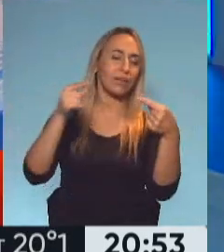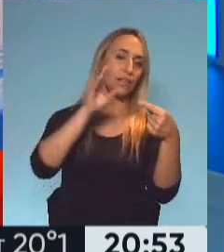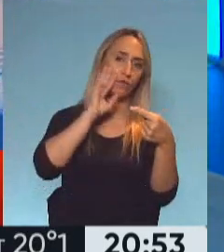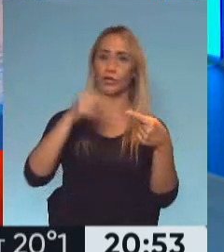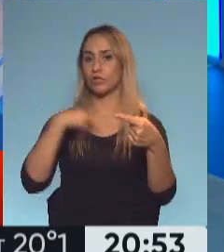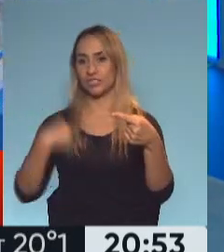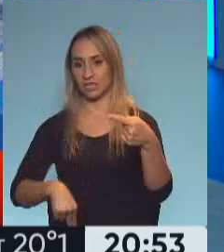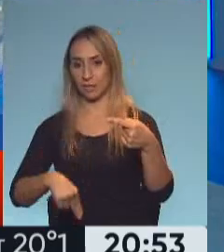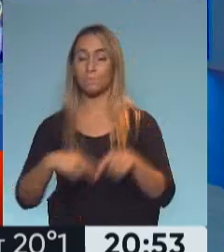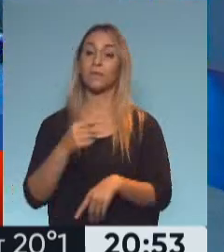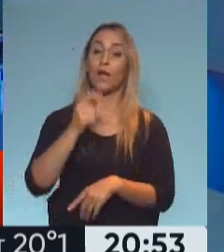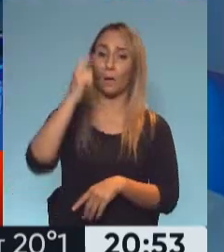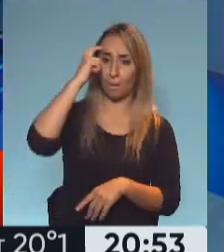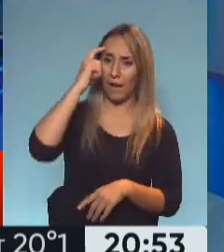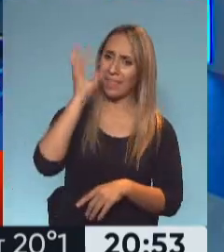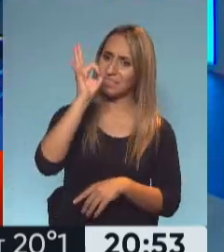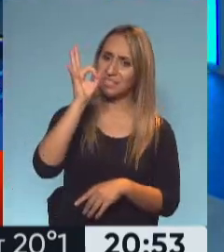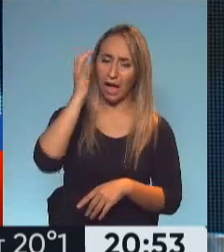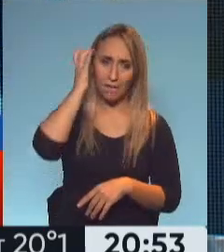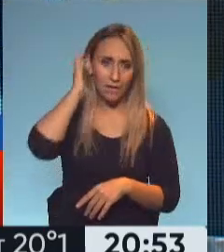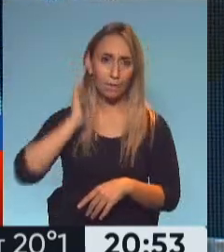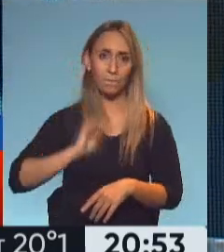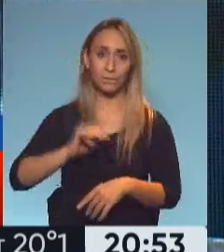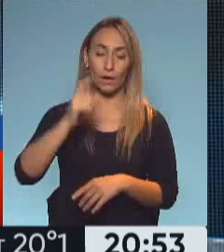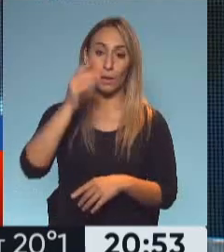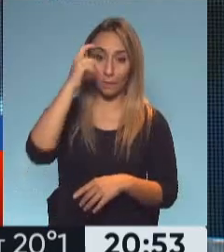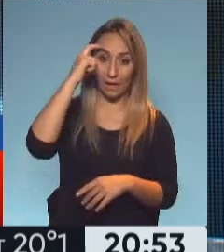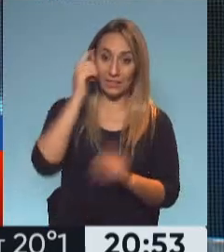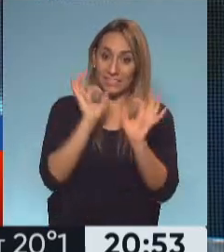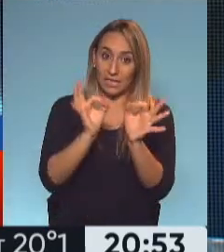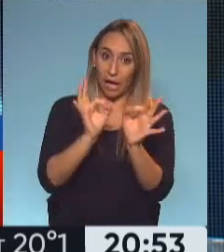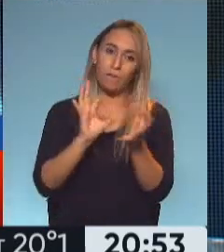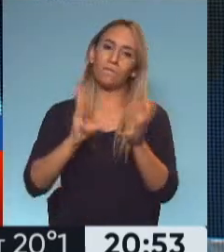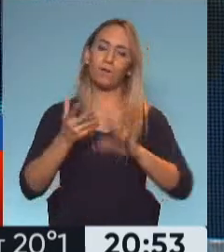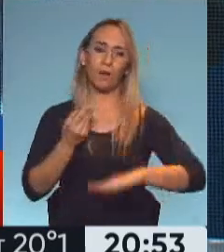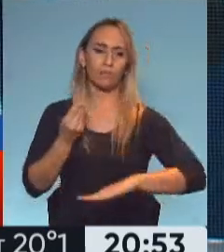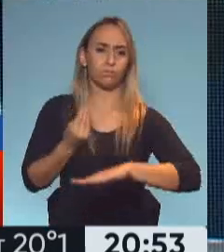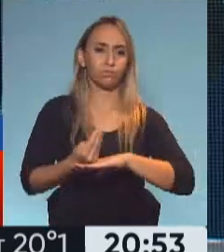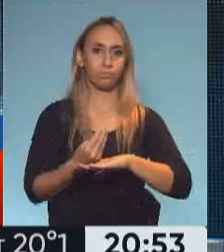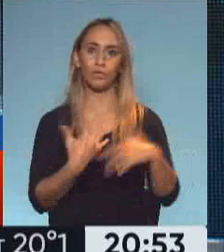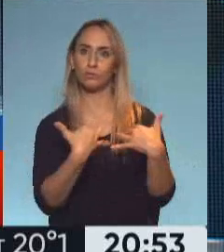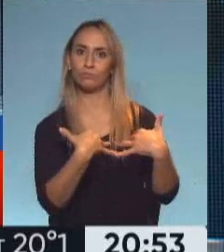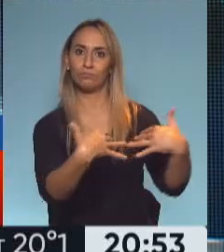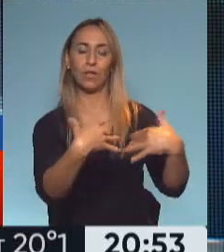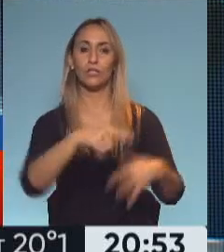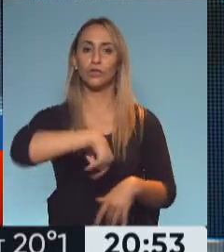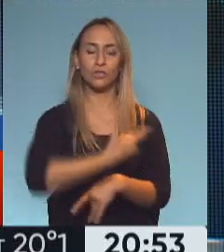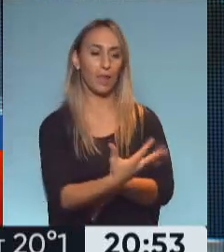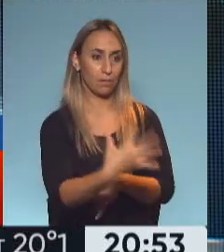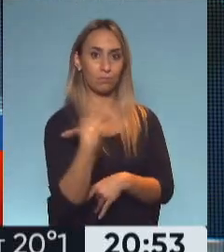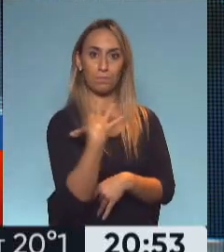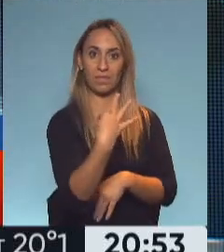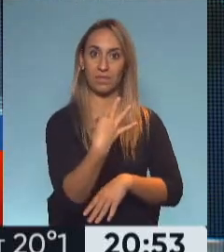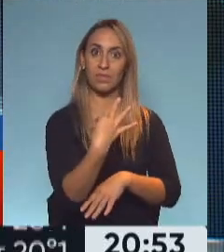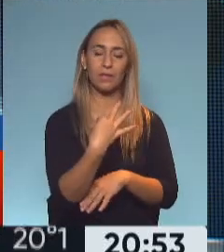¿Que Biden sabe que es la manera de seguir impactando en la sociedad que lo ungió como presidente? Uh-huh. ¿Tener los enemigos,